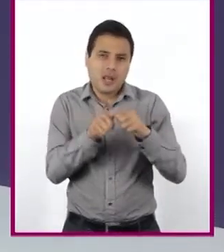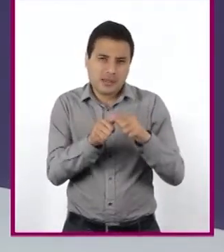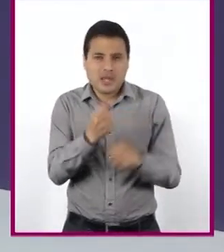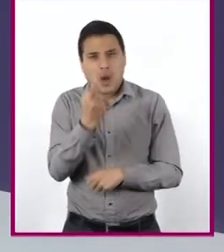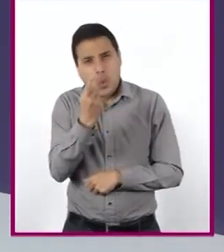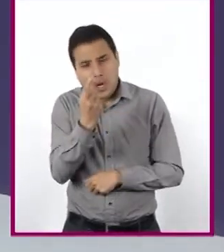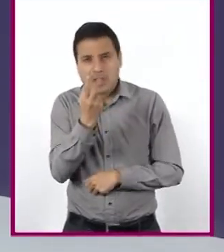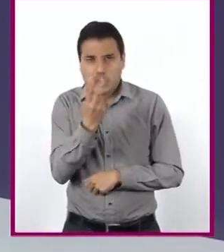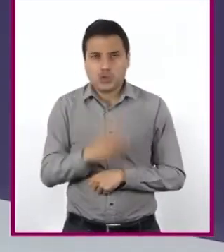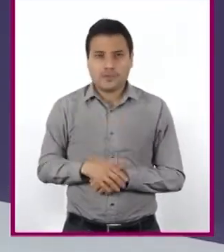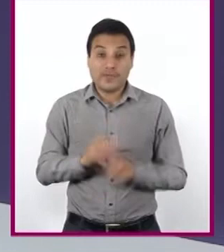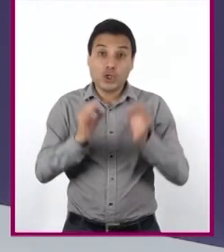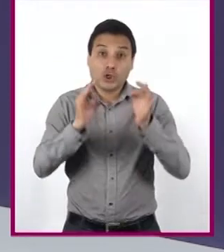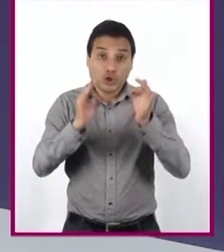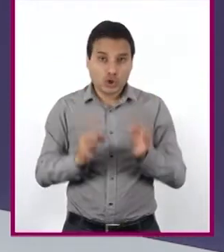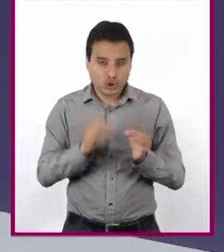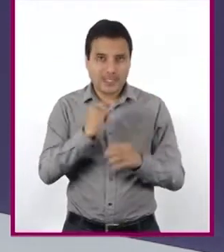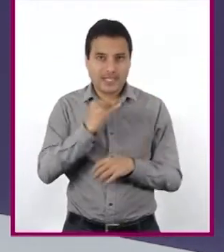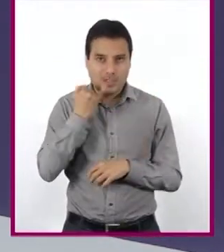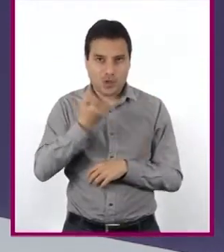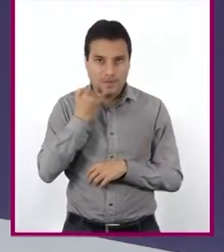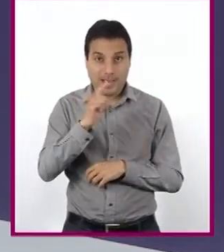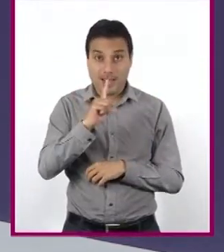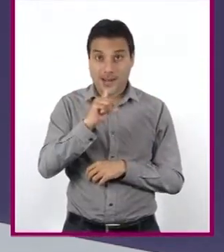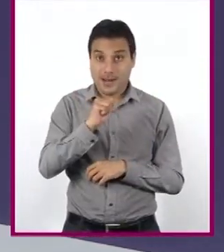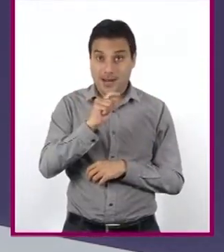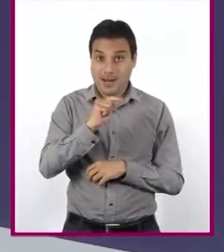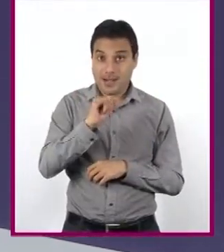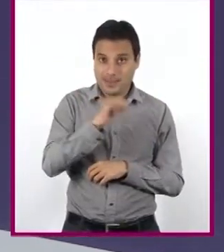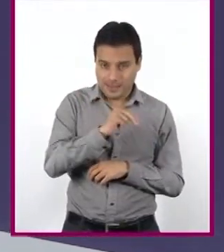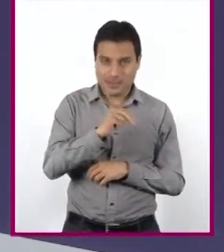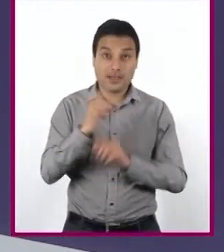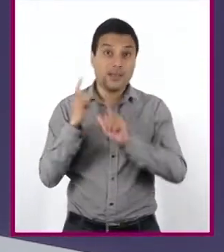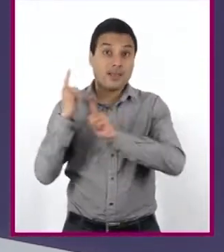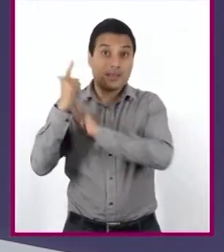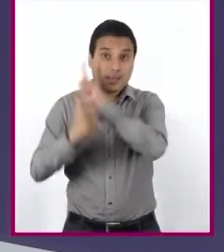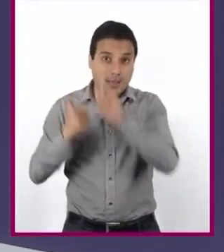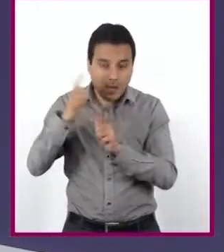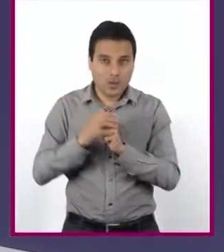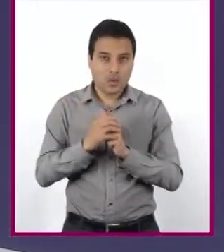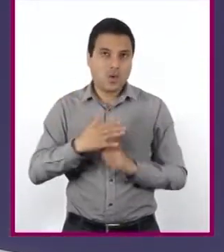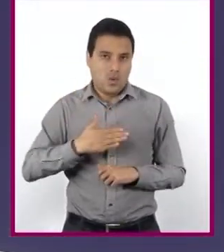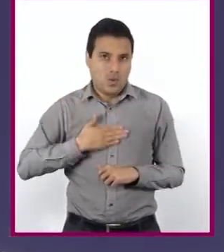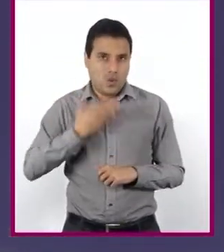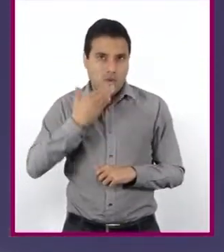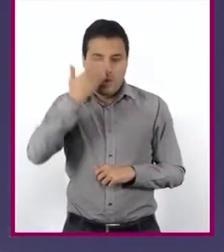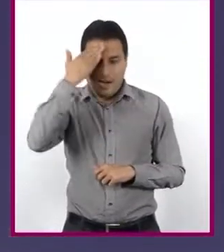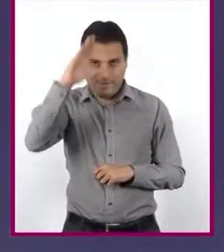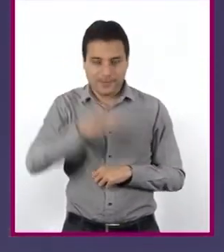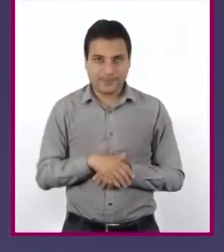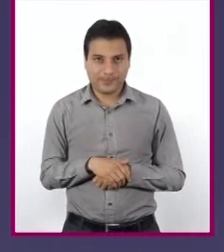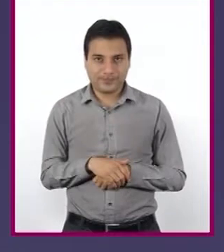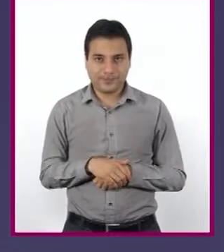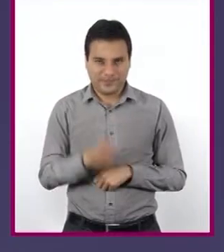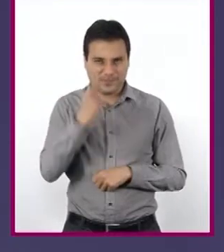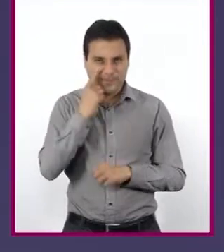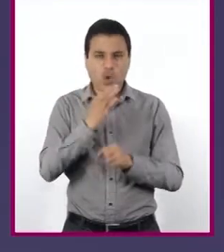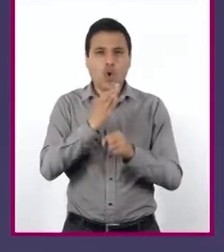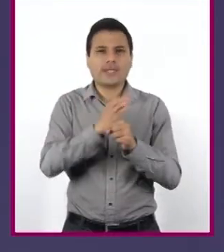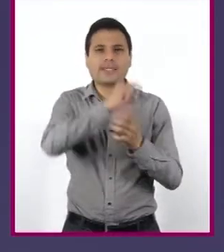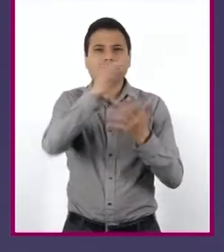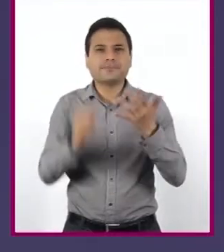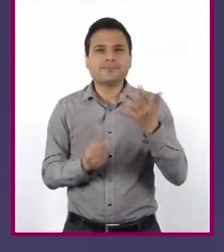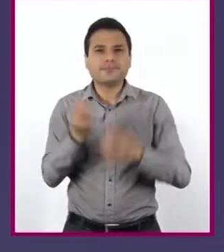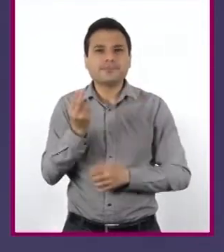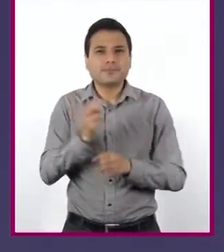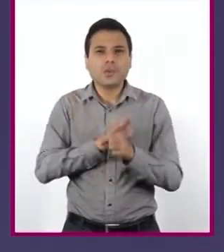nombre en latín, griego o árabe, en la mayoría de los casos. Los materiales que vamos a utilizar en esta